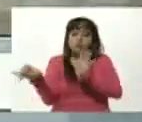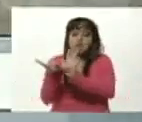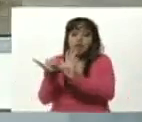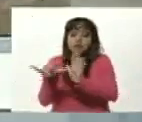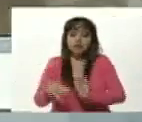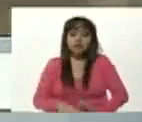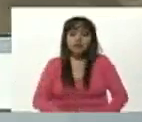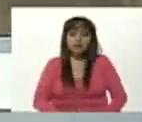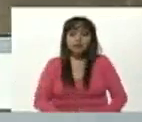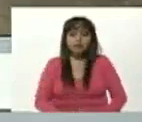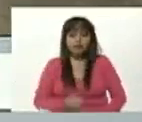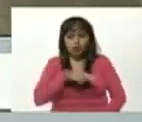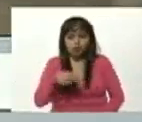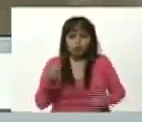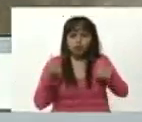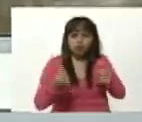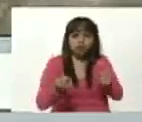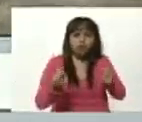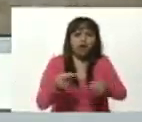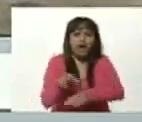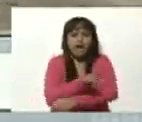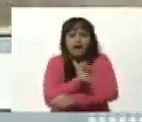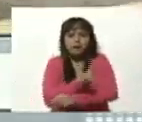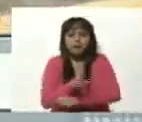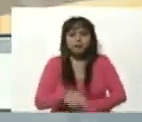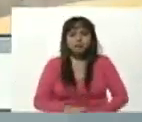Nos activamos de manera inmediata.